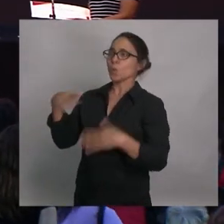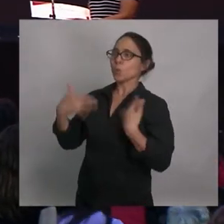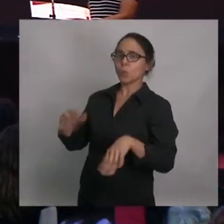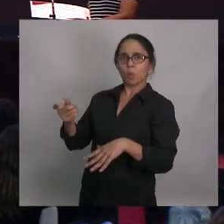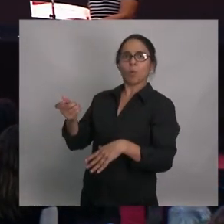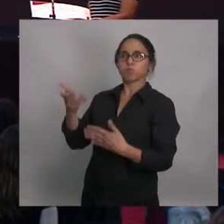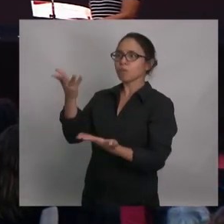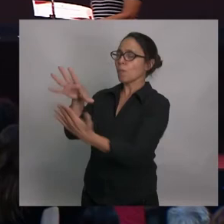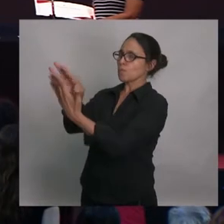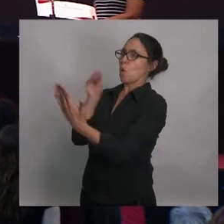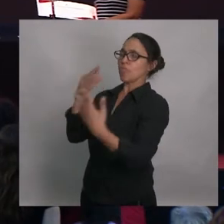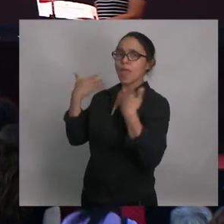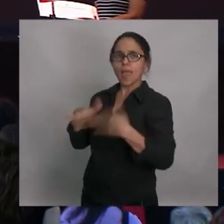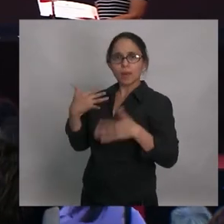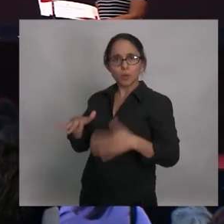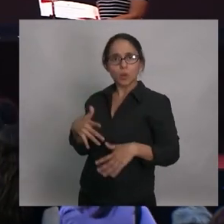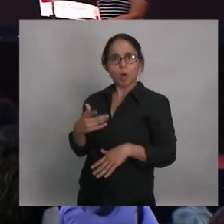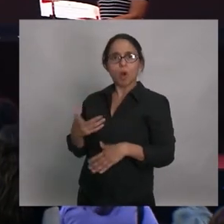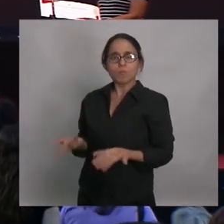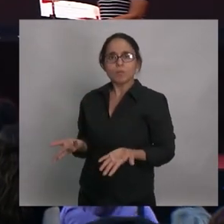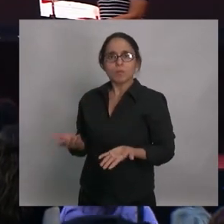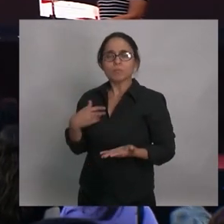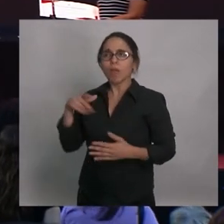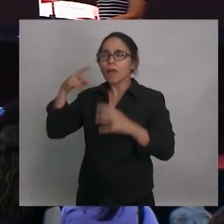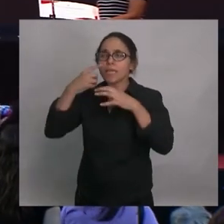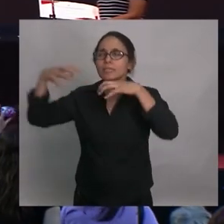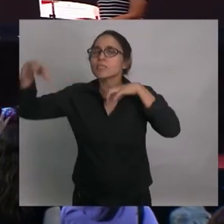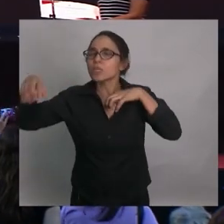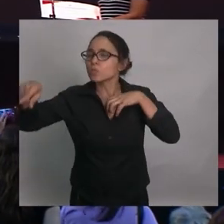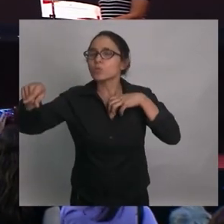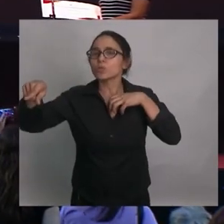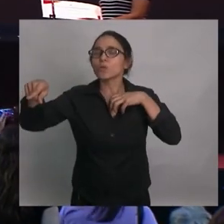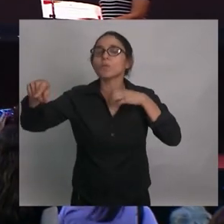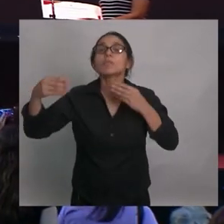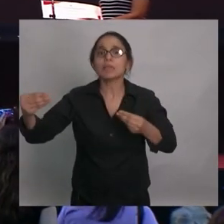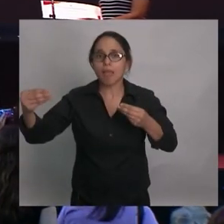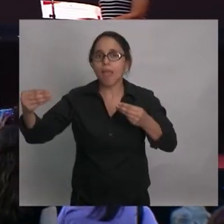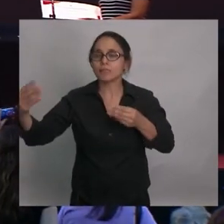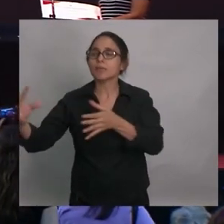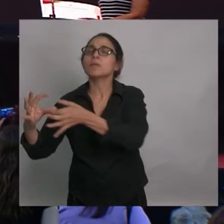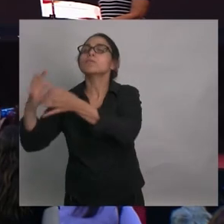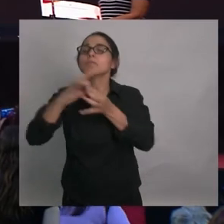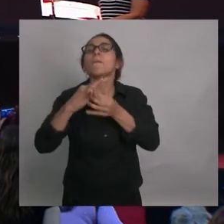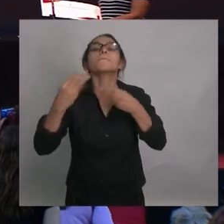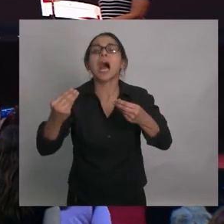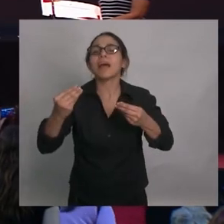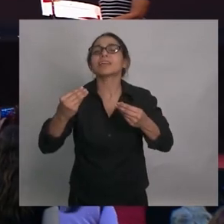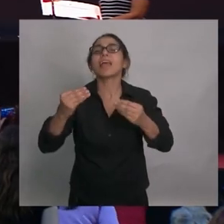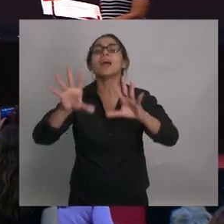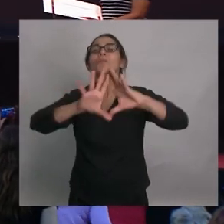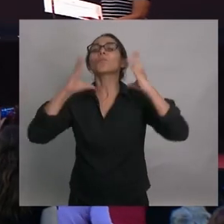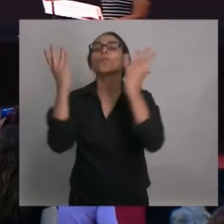oxfam en definitiva es una institución aliada en la construcción de otro mundo posible y por eso